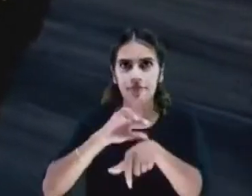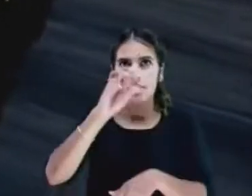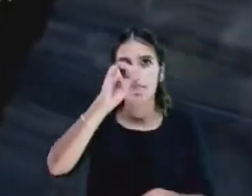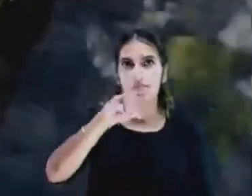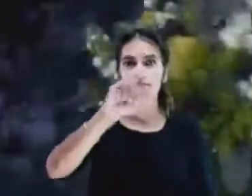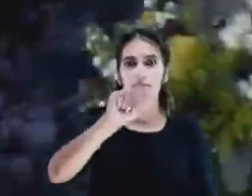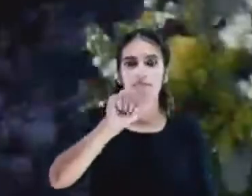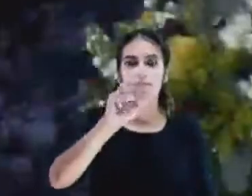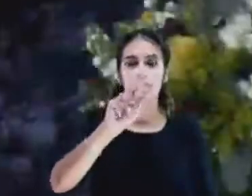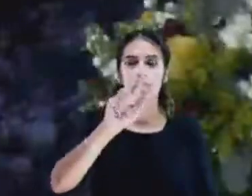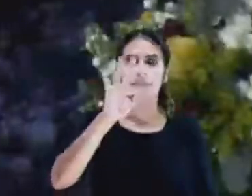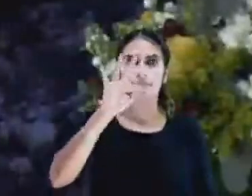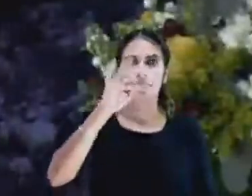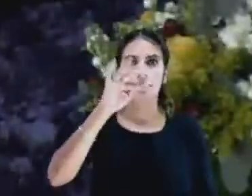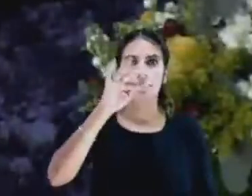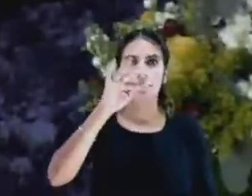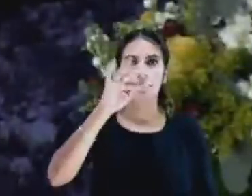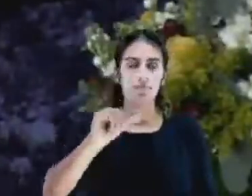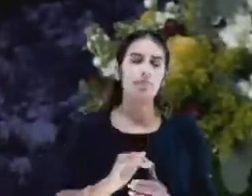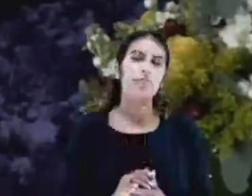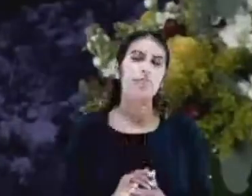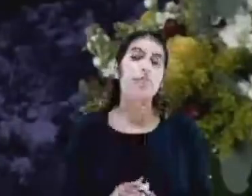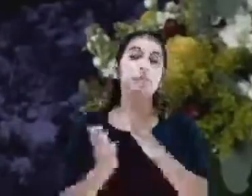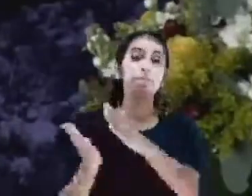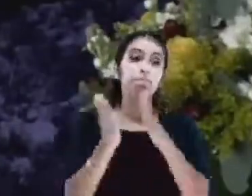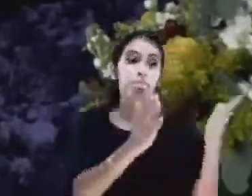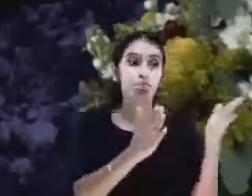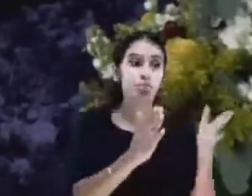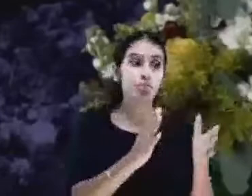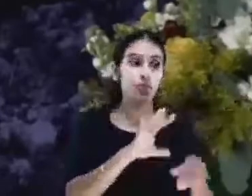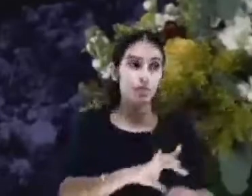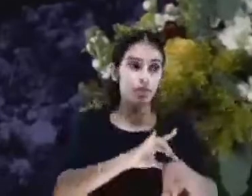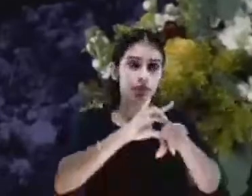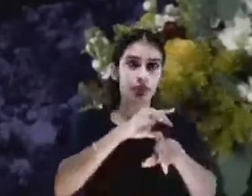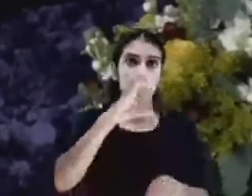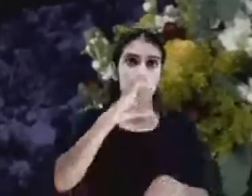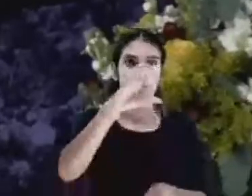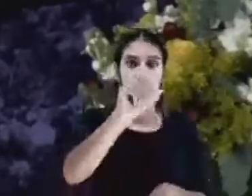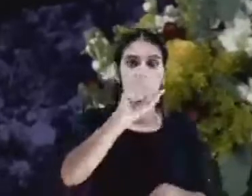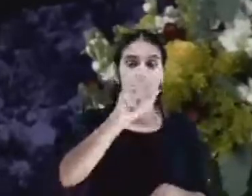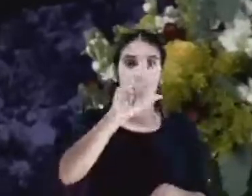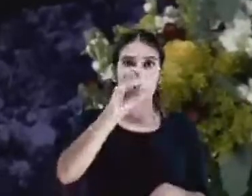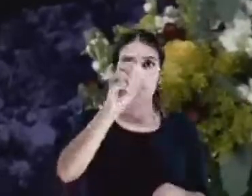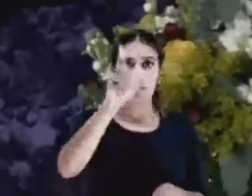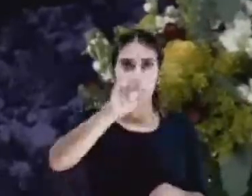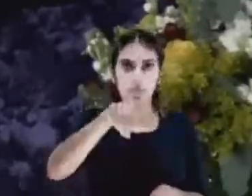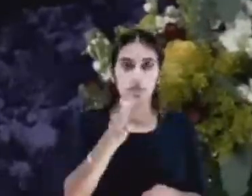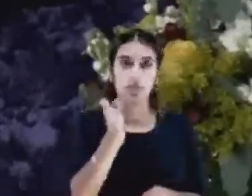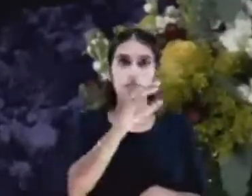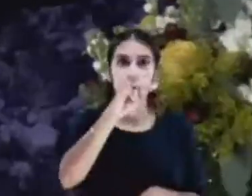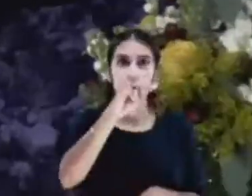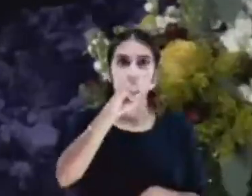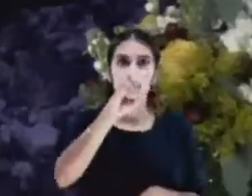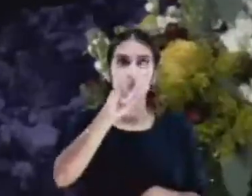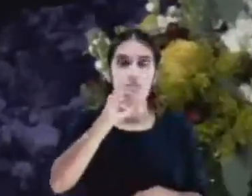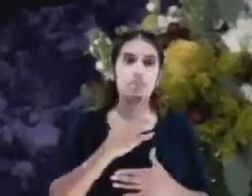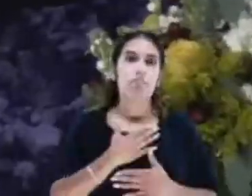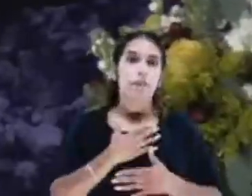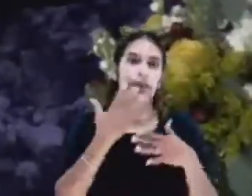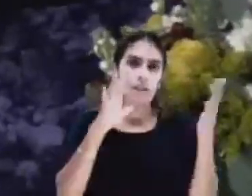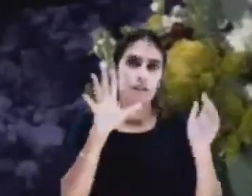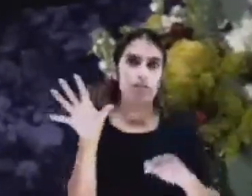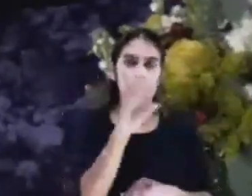estado muy muy especial al doctor carlos moreno y las felicitaciones por tan excelente evento a todos mis compañeros colegas